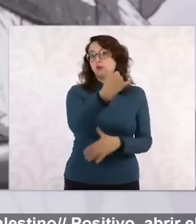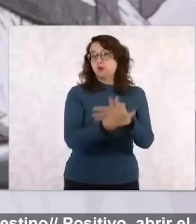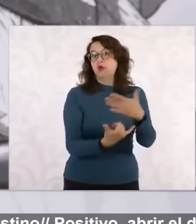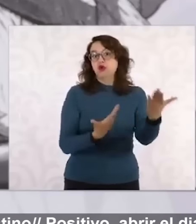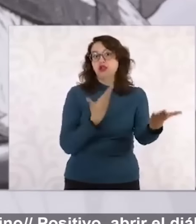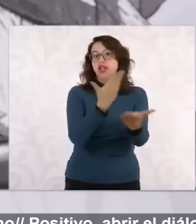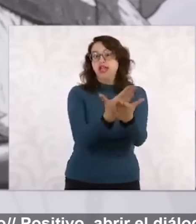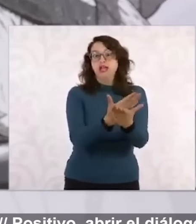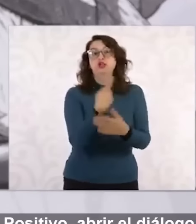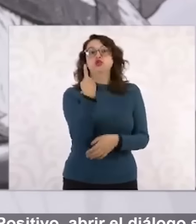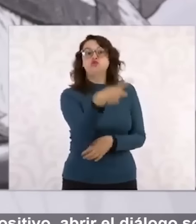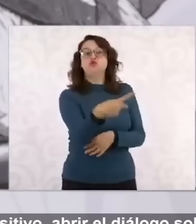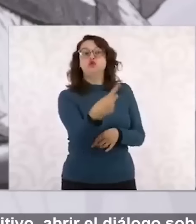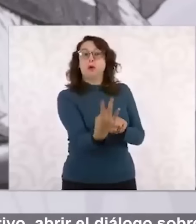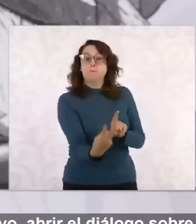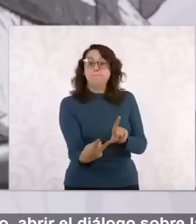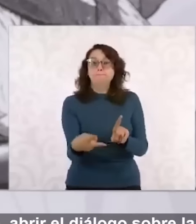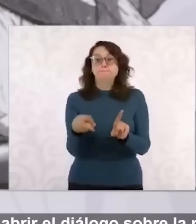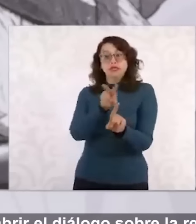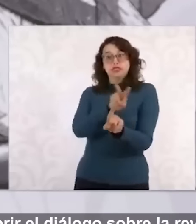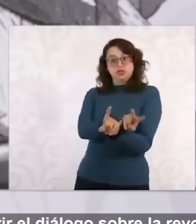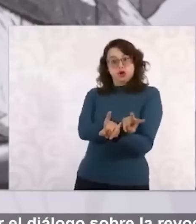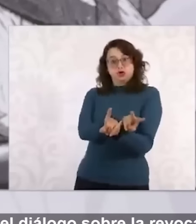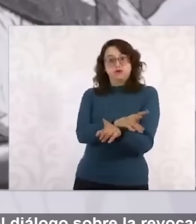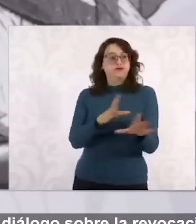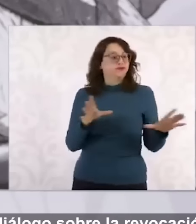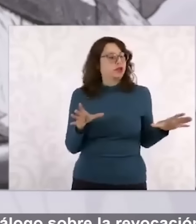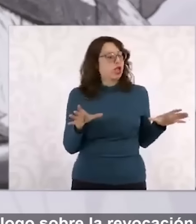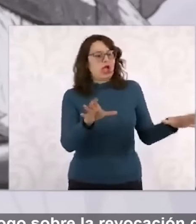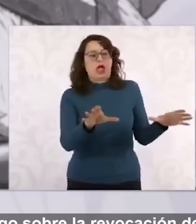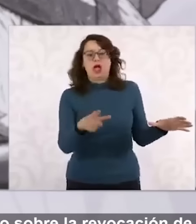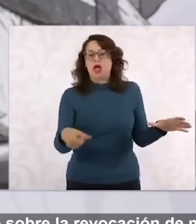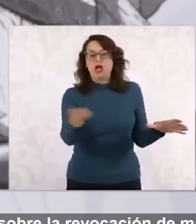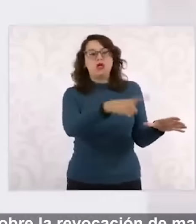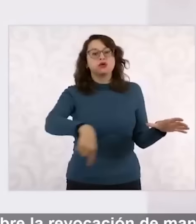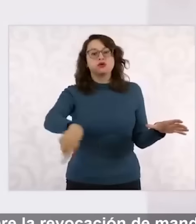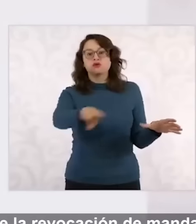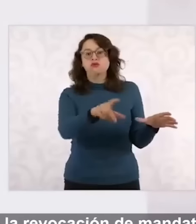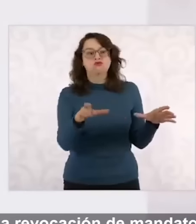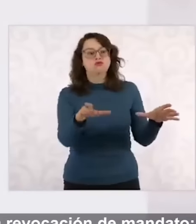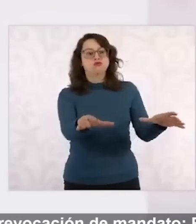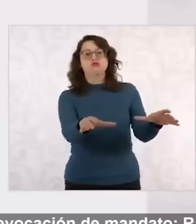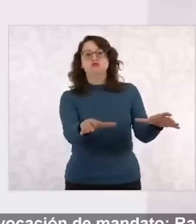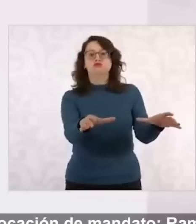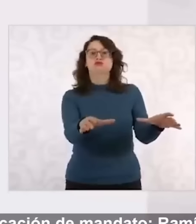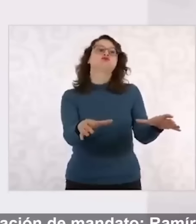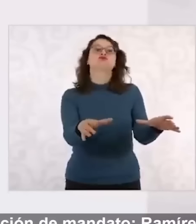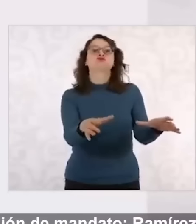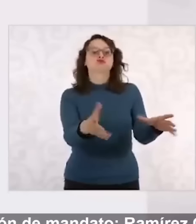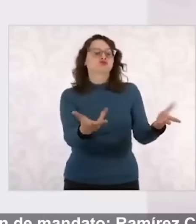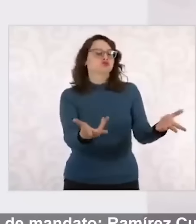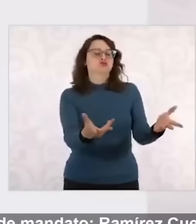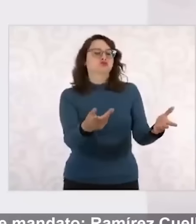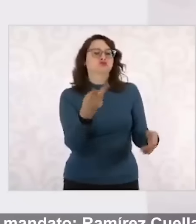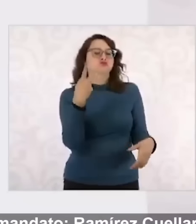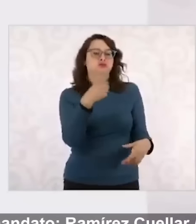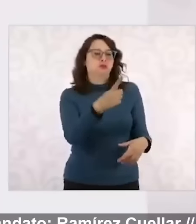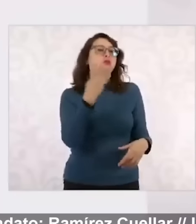esa visión, que es en realidad de todos aquellos que políticamente están en contra